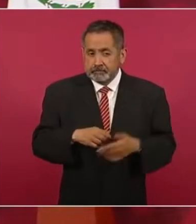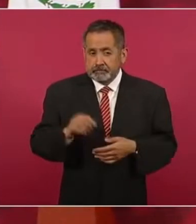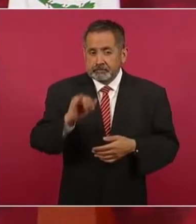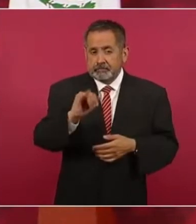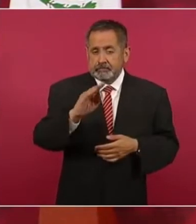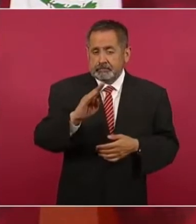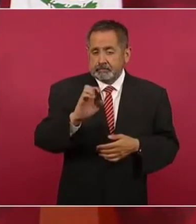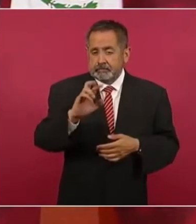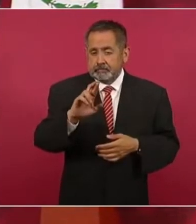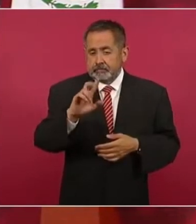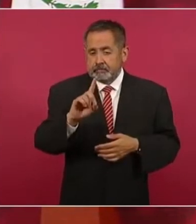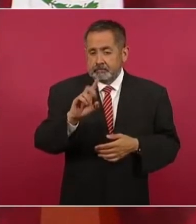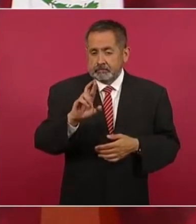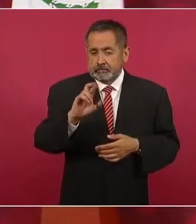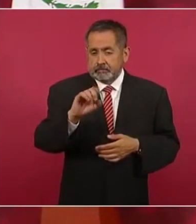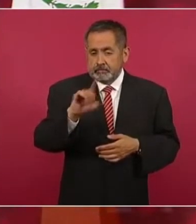Iberdrola.